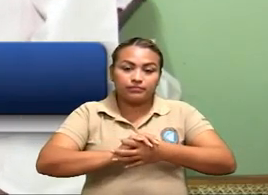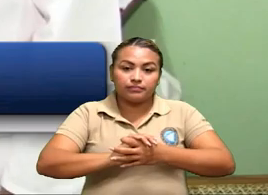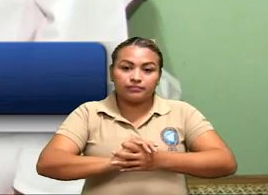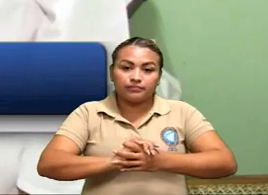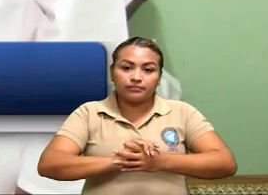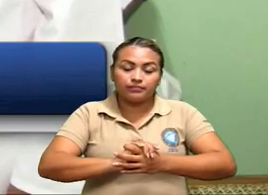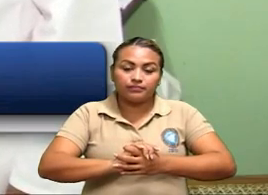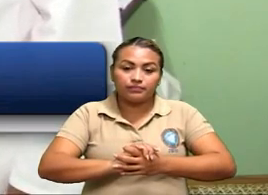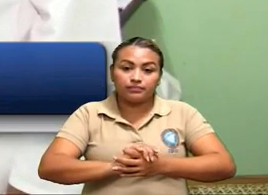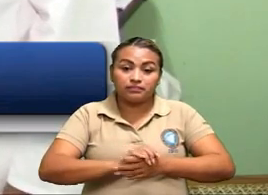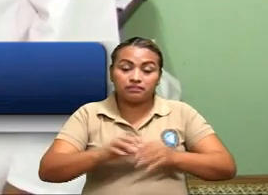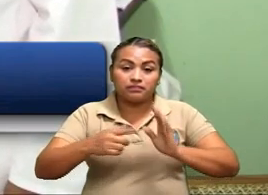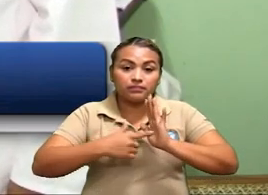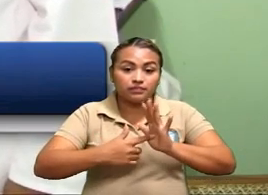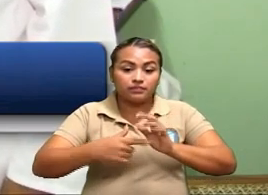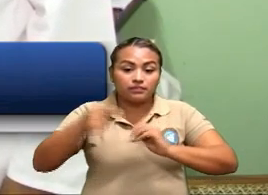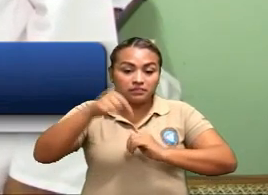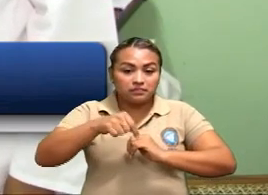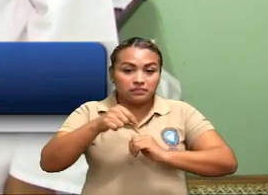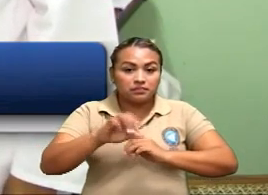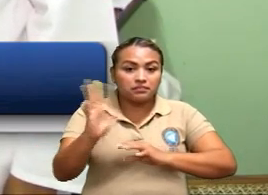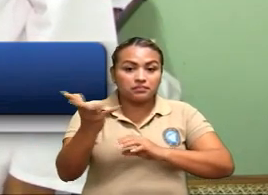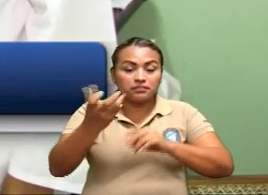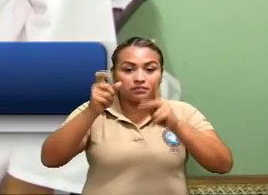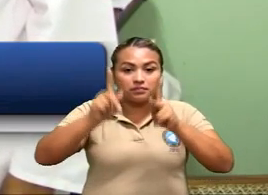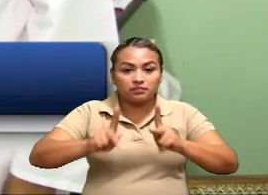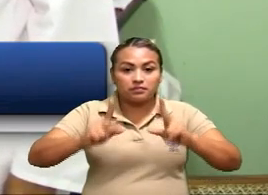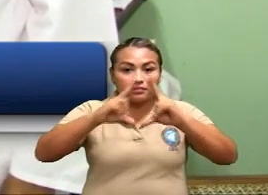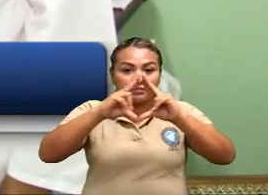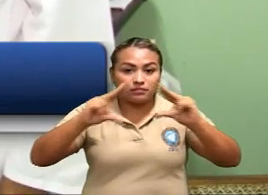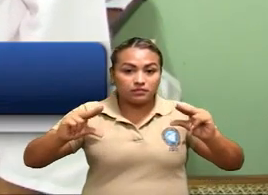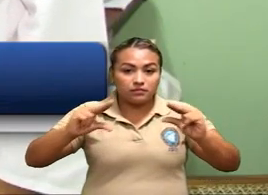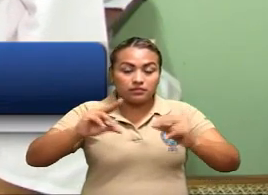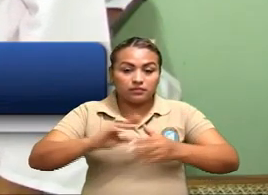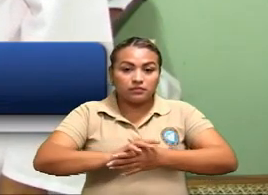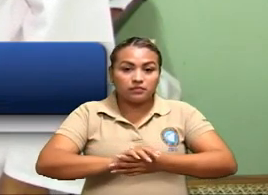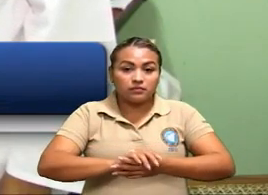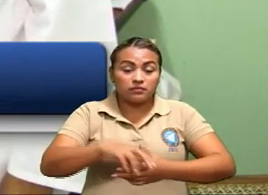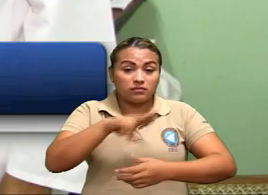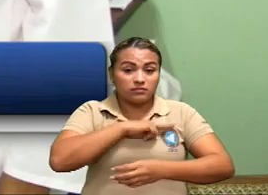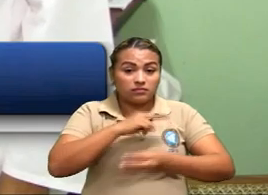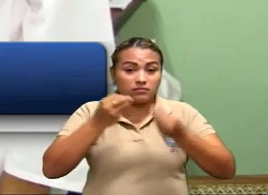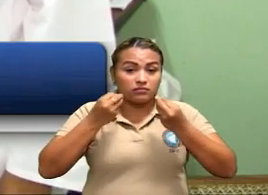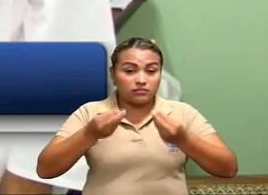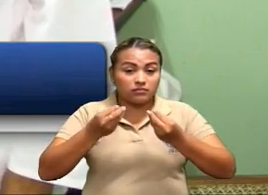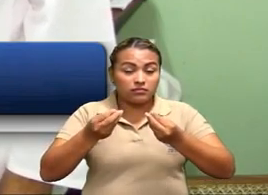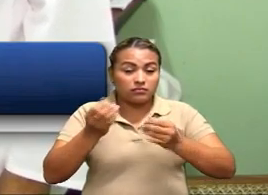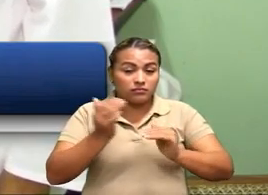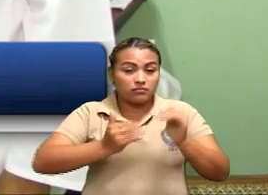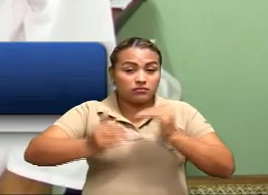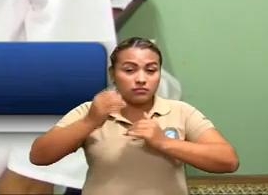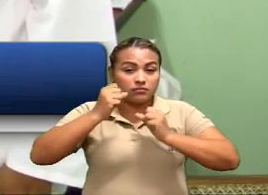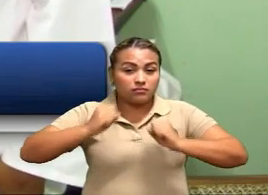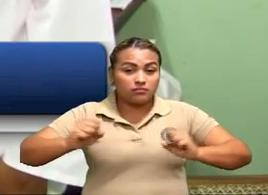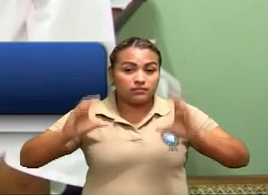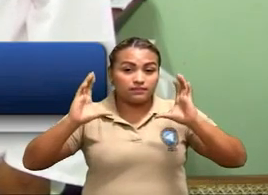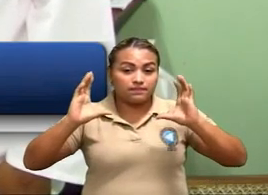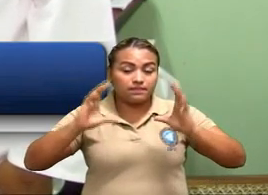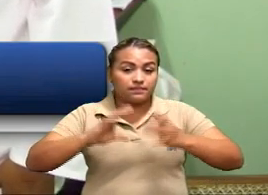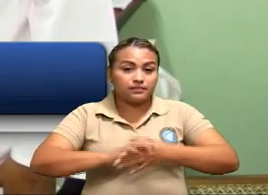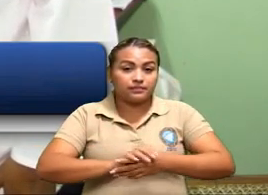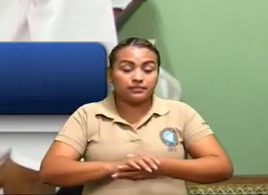En el caso de de los nicaragüenses, estamos hablando de Nicaragua, ¿hay problemas bastante de obesidad? De obesidad mórbida, no. En